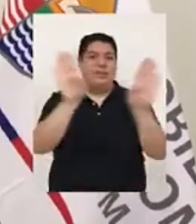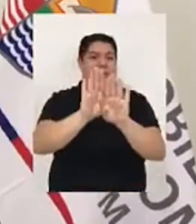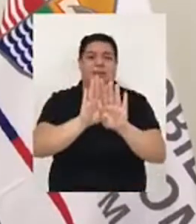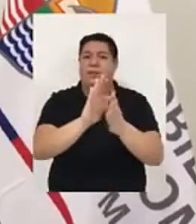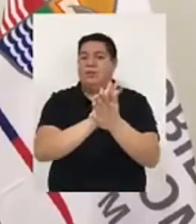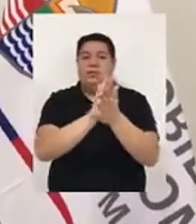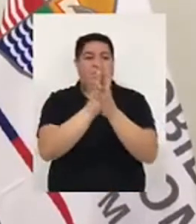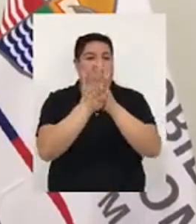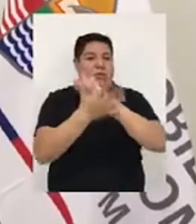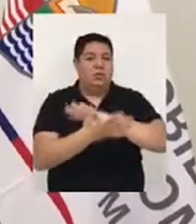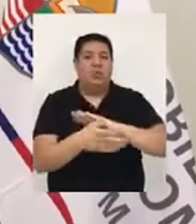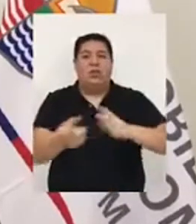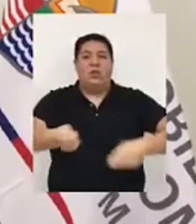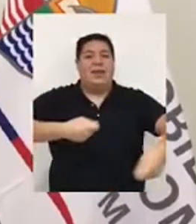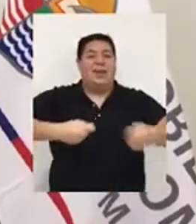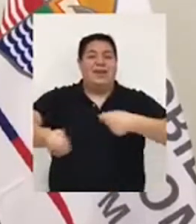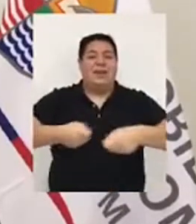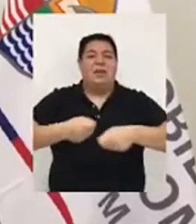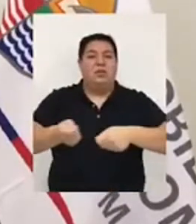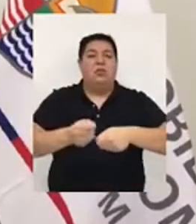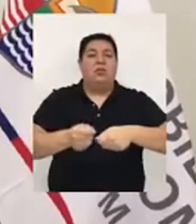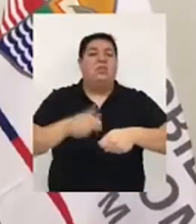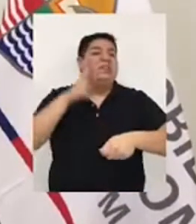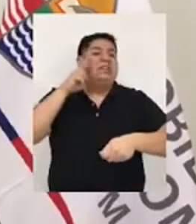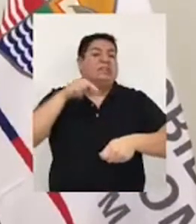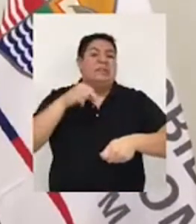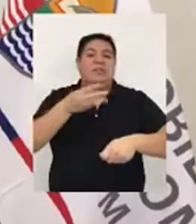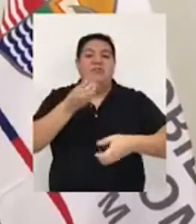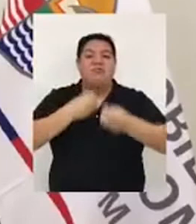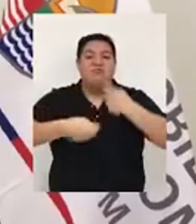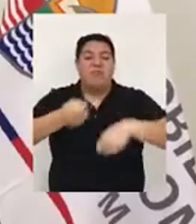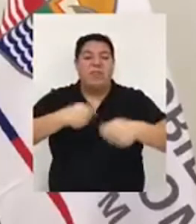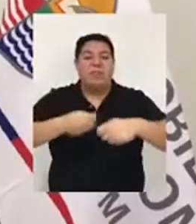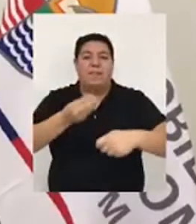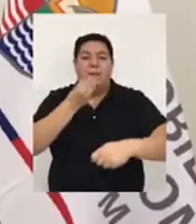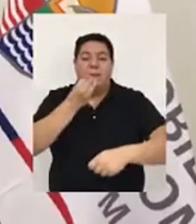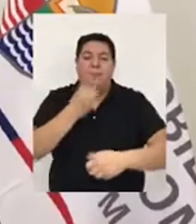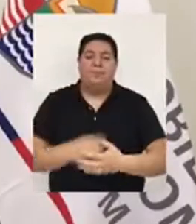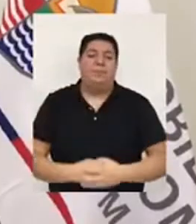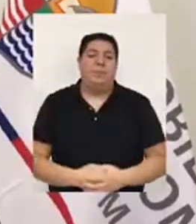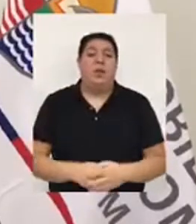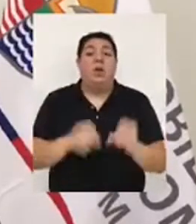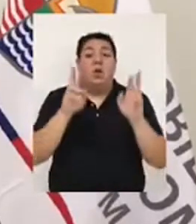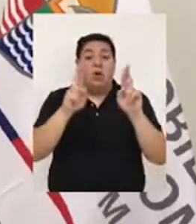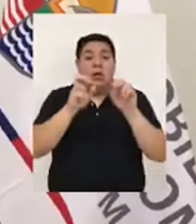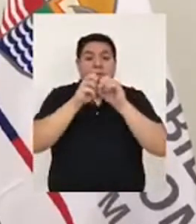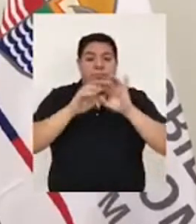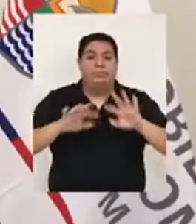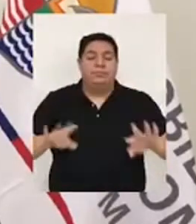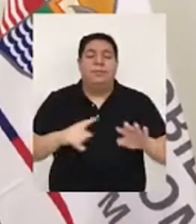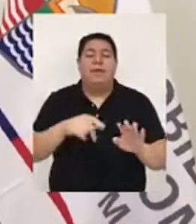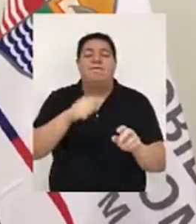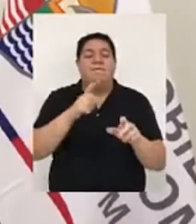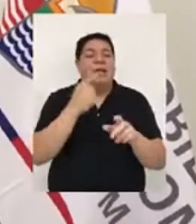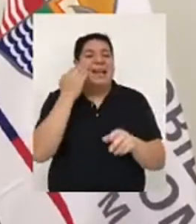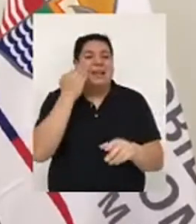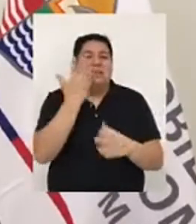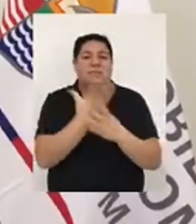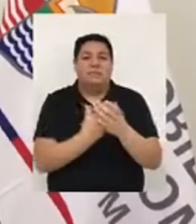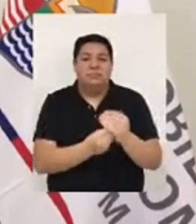negocios y comercios no asociados a alimentación. Esperamos poder difundirlo en la brevedad. Estamos terminando de